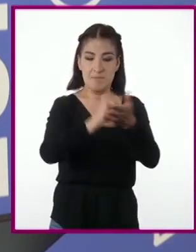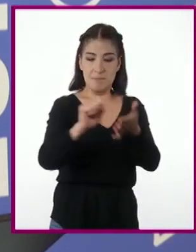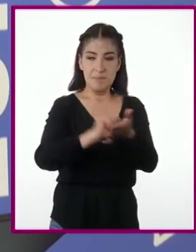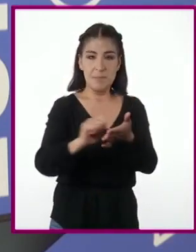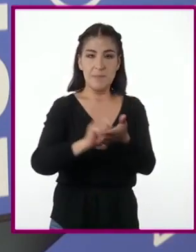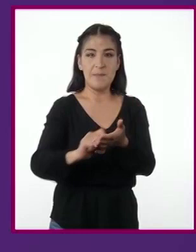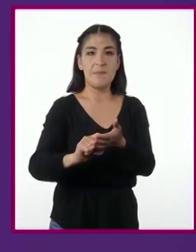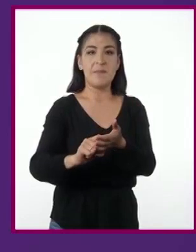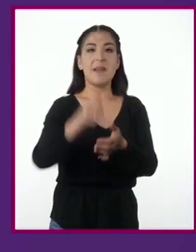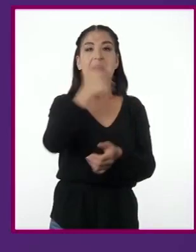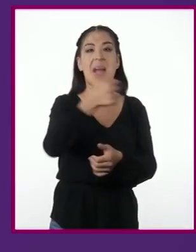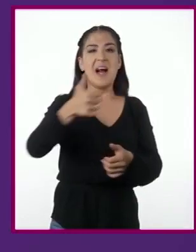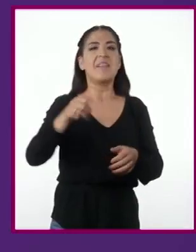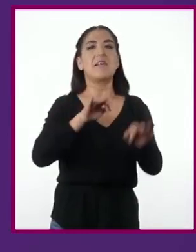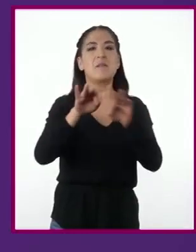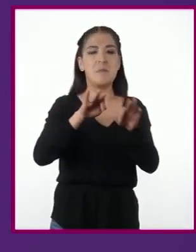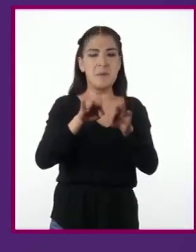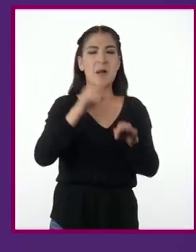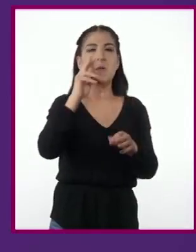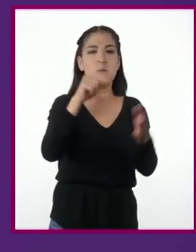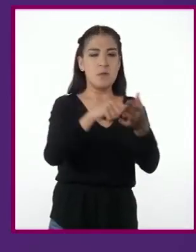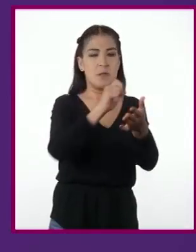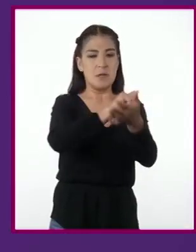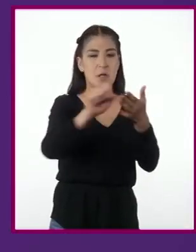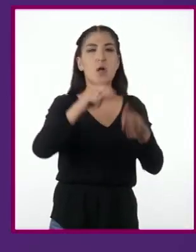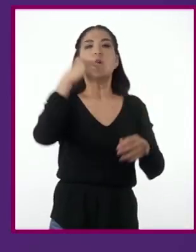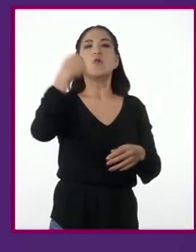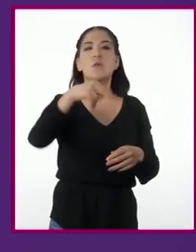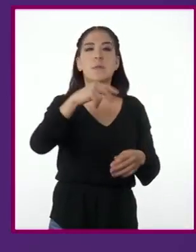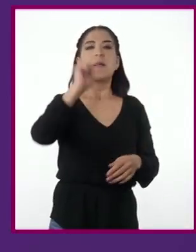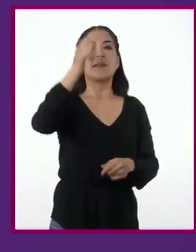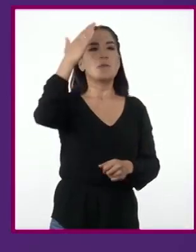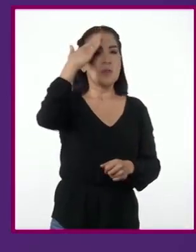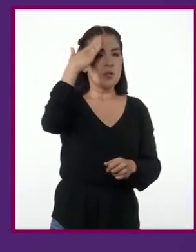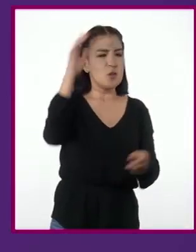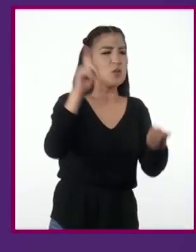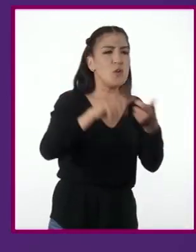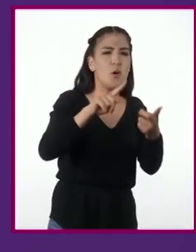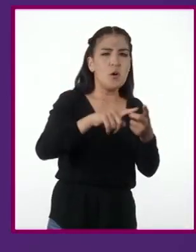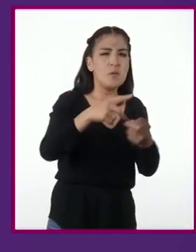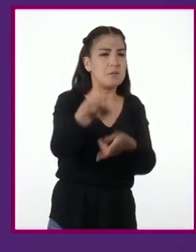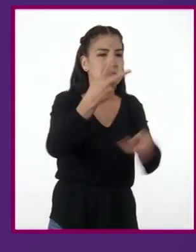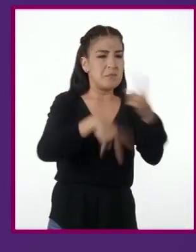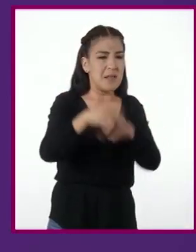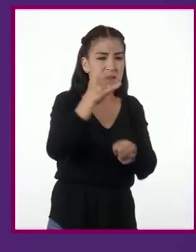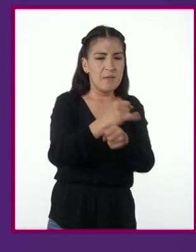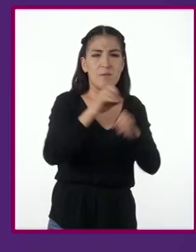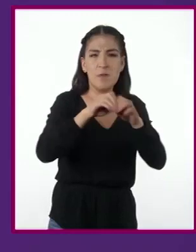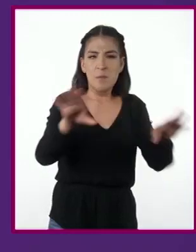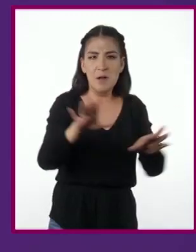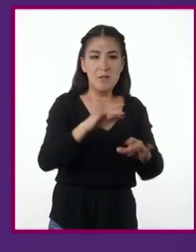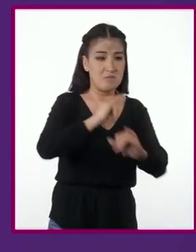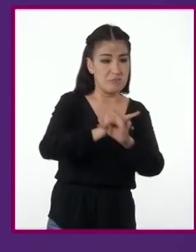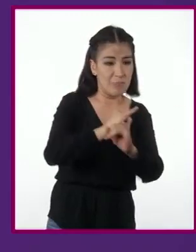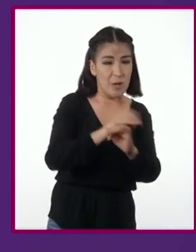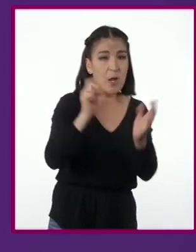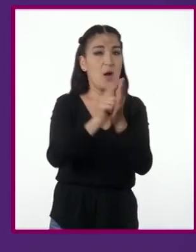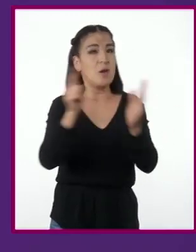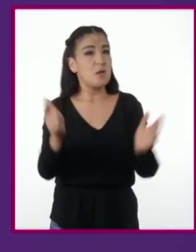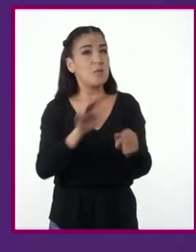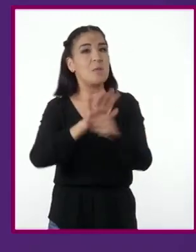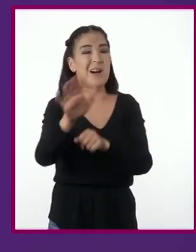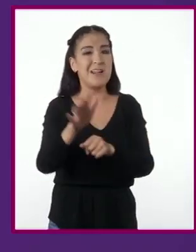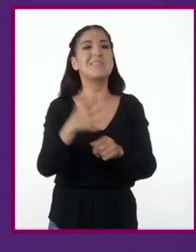de trabajo los datos del texto de donde se obtuvo la información, ya que de no ser así,